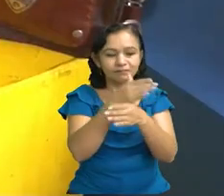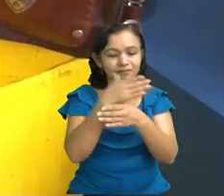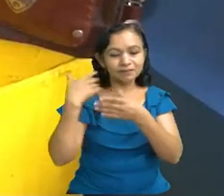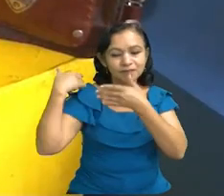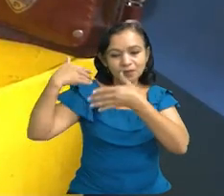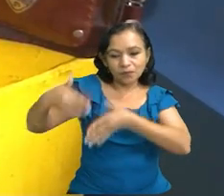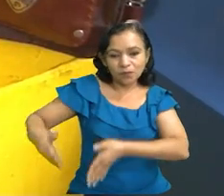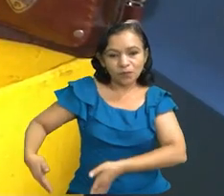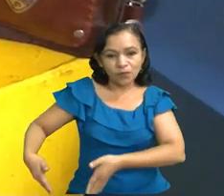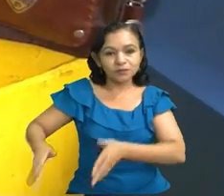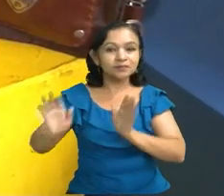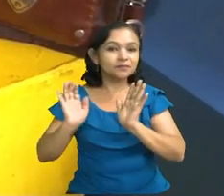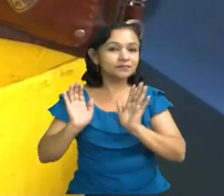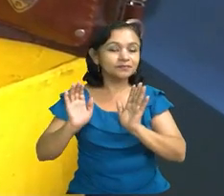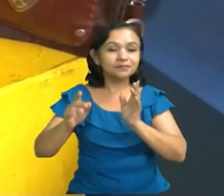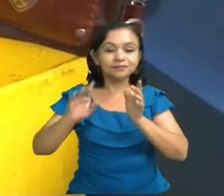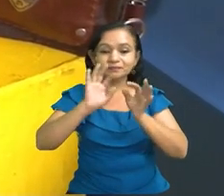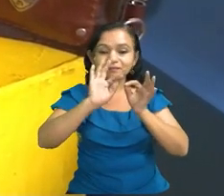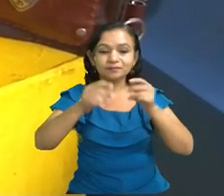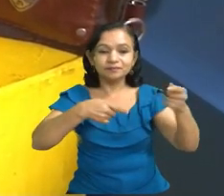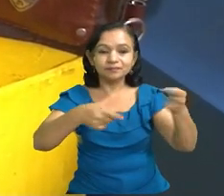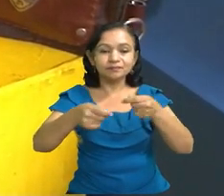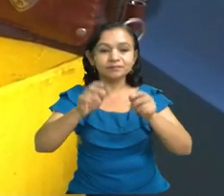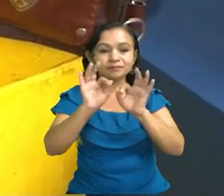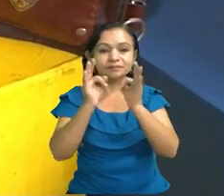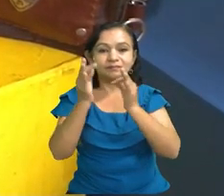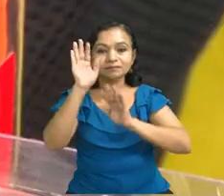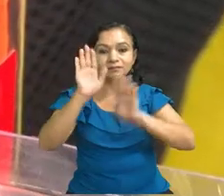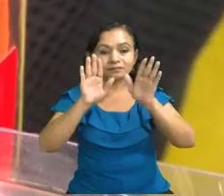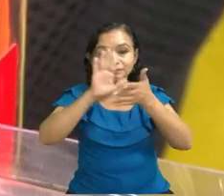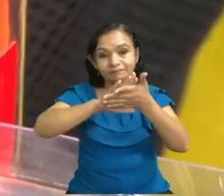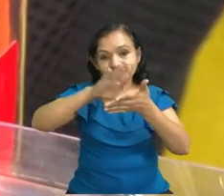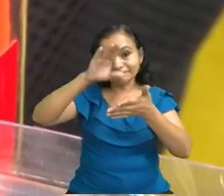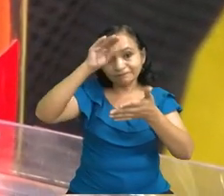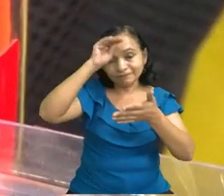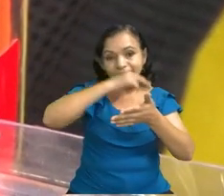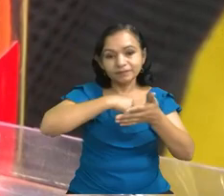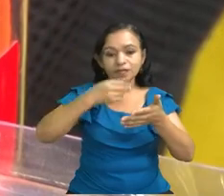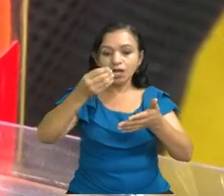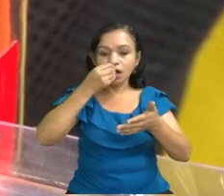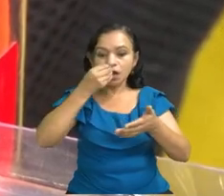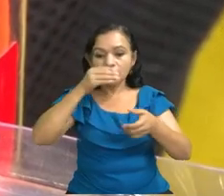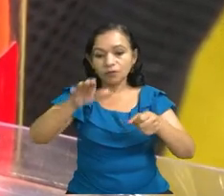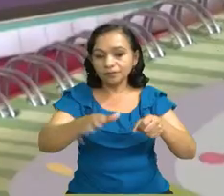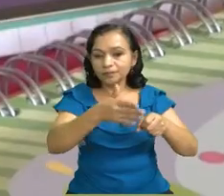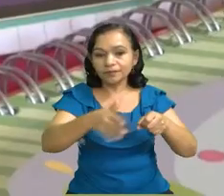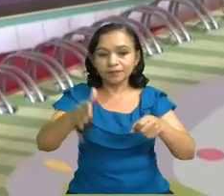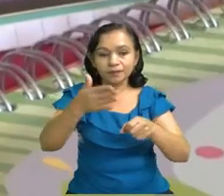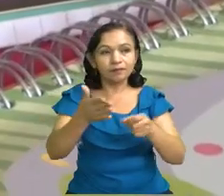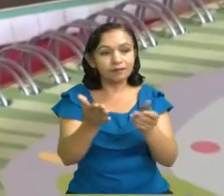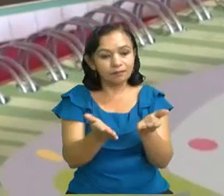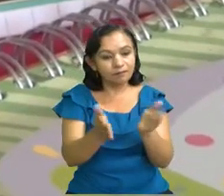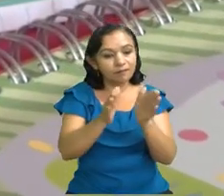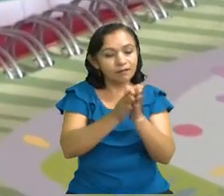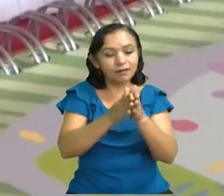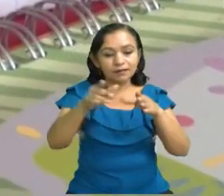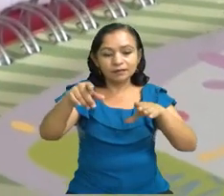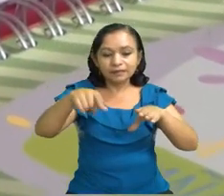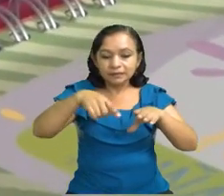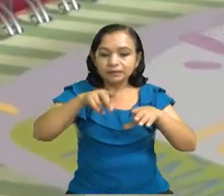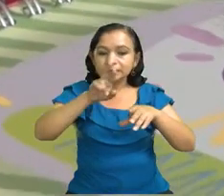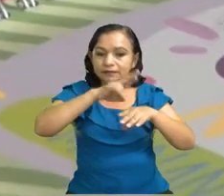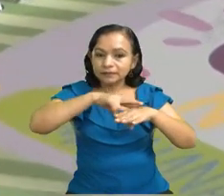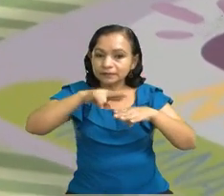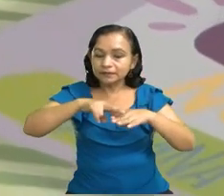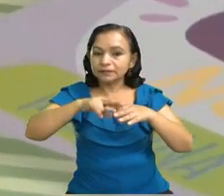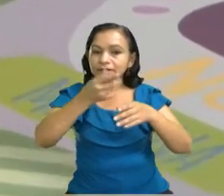bolsos. En esta feria las familias podrán participar en talleres para aprender a elaborar la merienda escolar, forrar libros y reglas ortográficas.